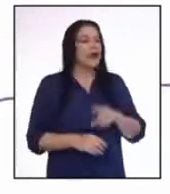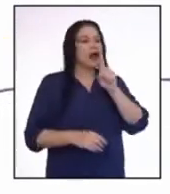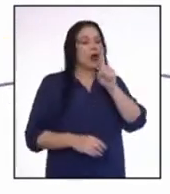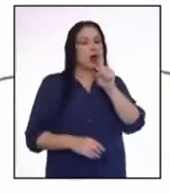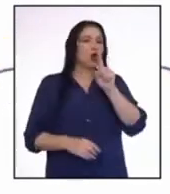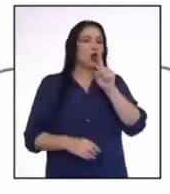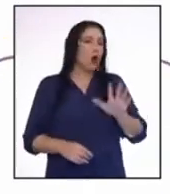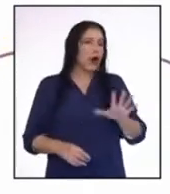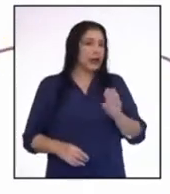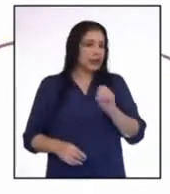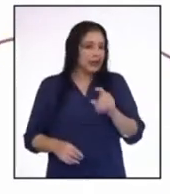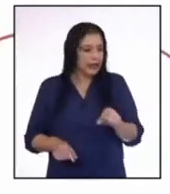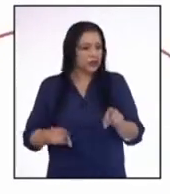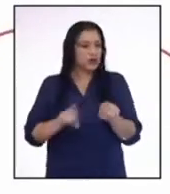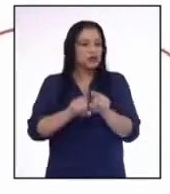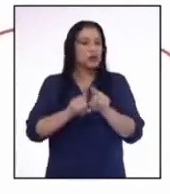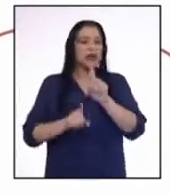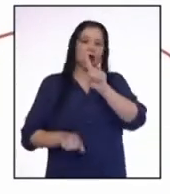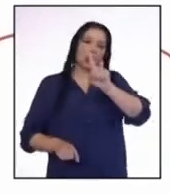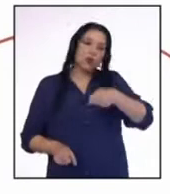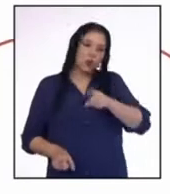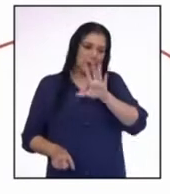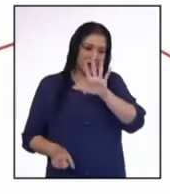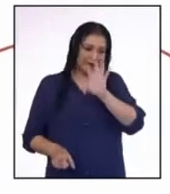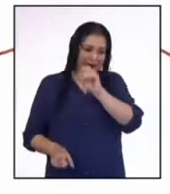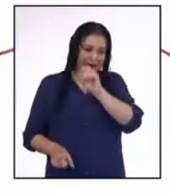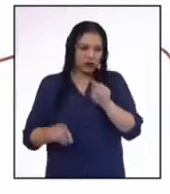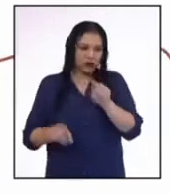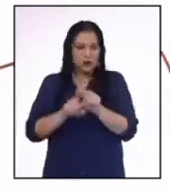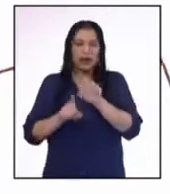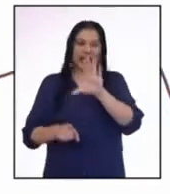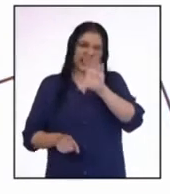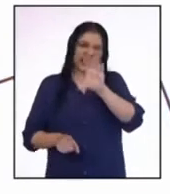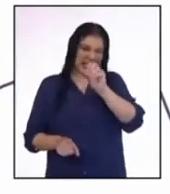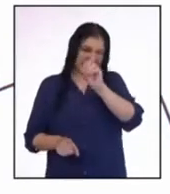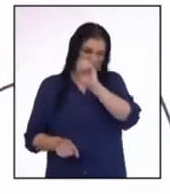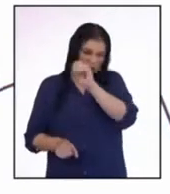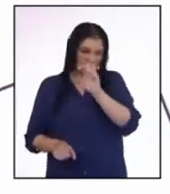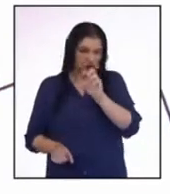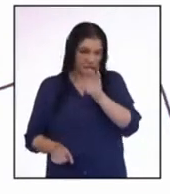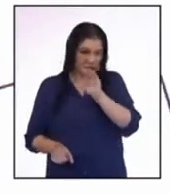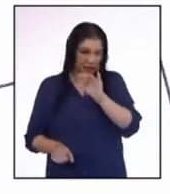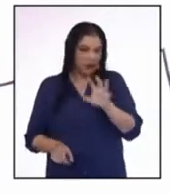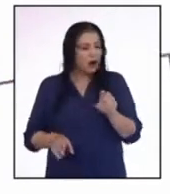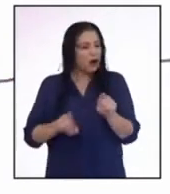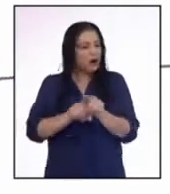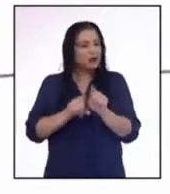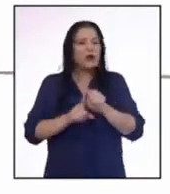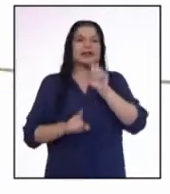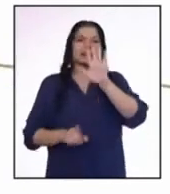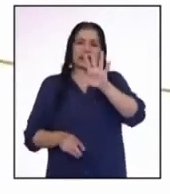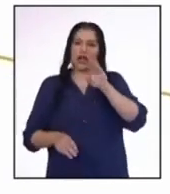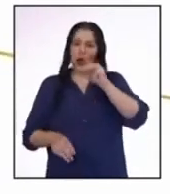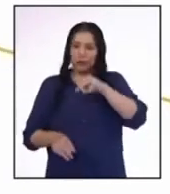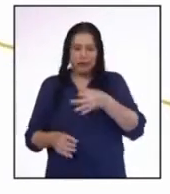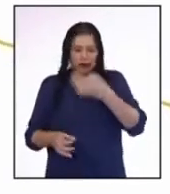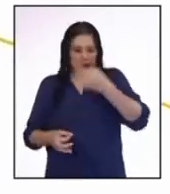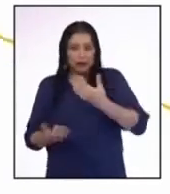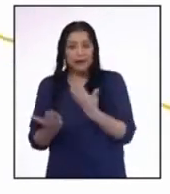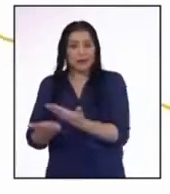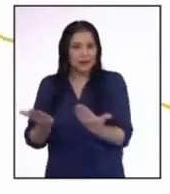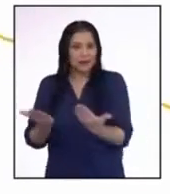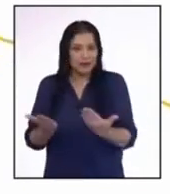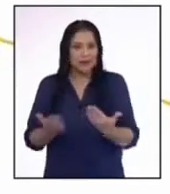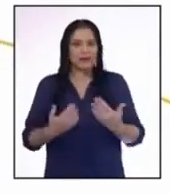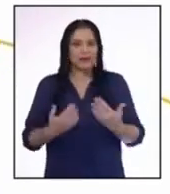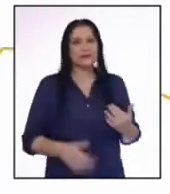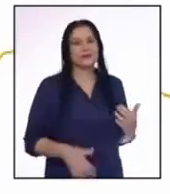a 500, un centímetro del plano equivale a 500 centímetros, o lo que es lo mismo, 5 metros de la realidad.